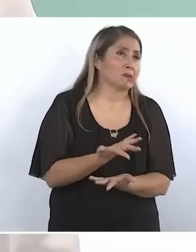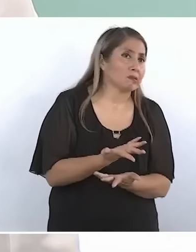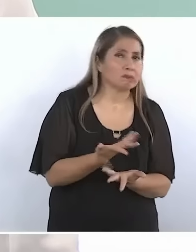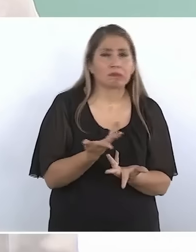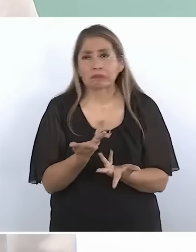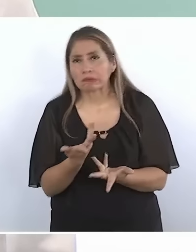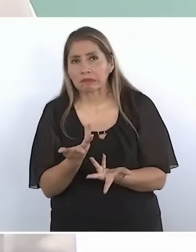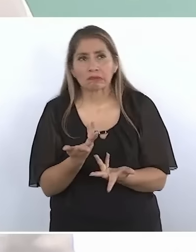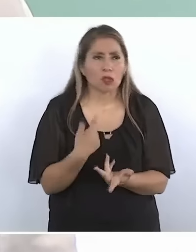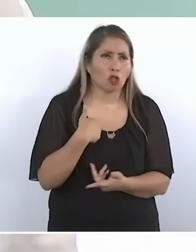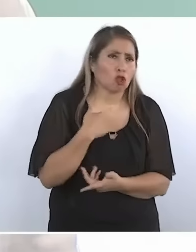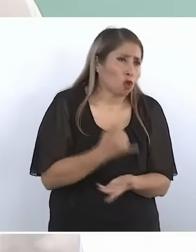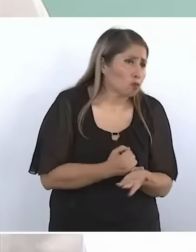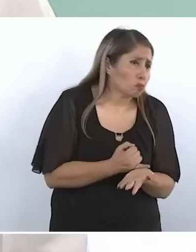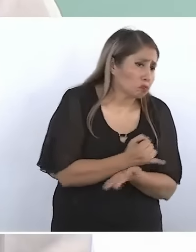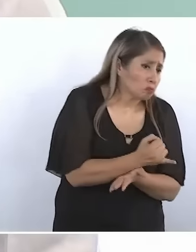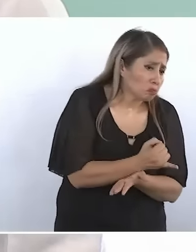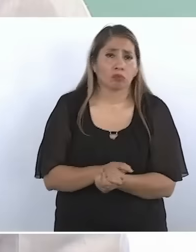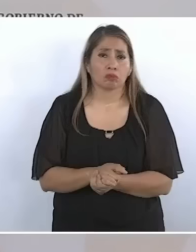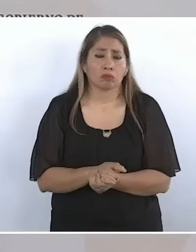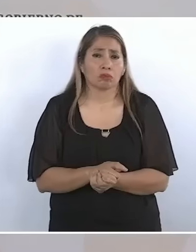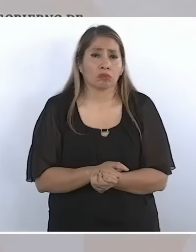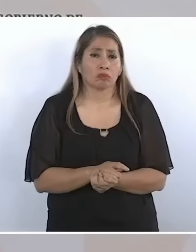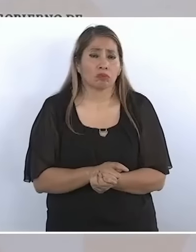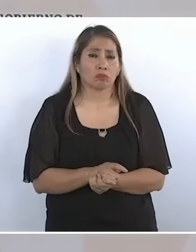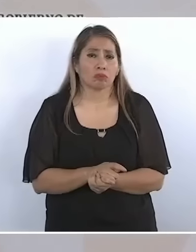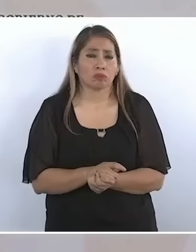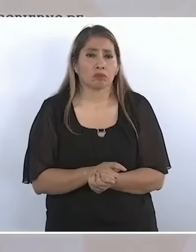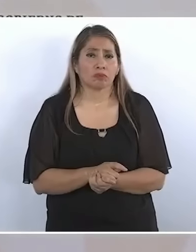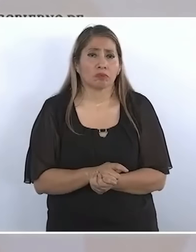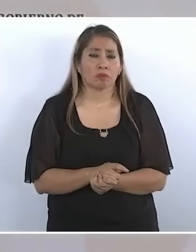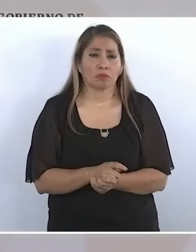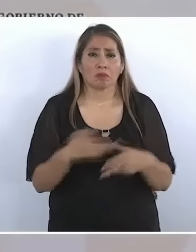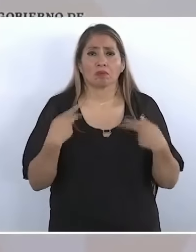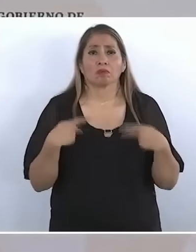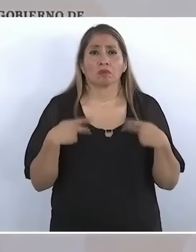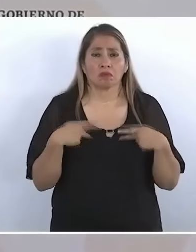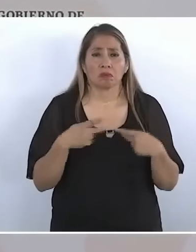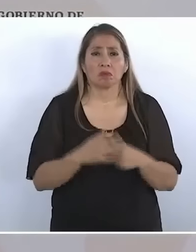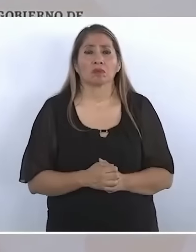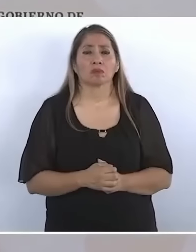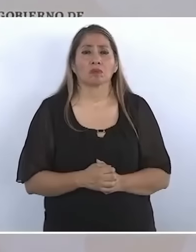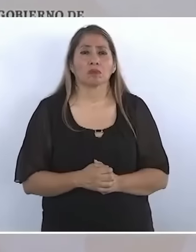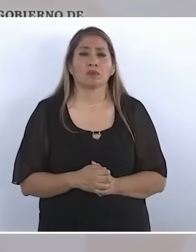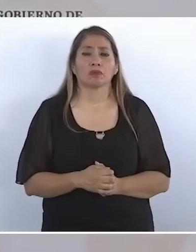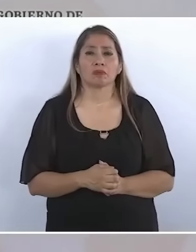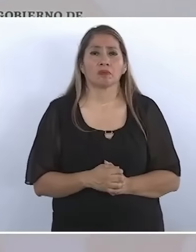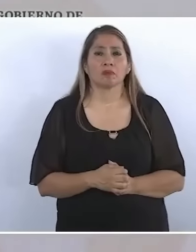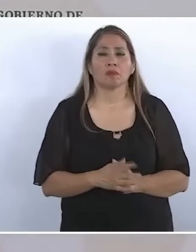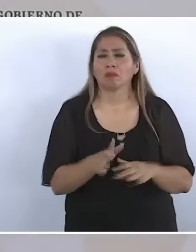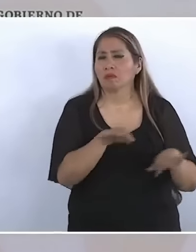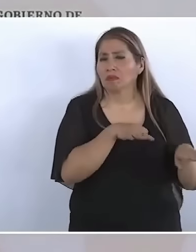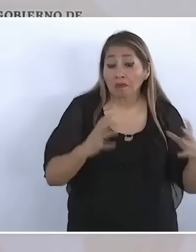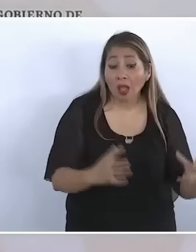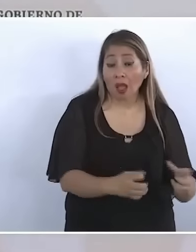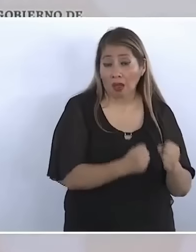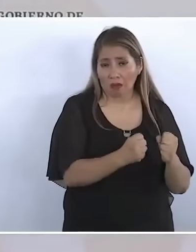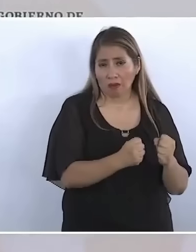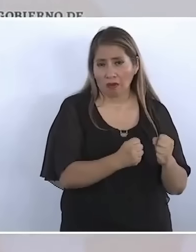bueno, yo prefiero, para no arriesgar a personas que van a trabajar en el